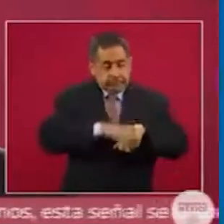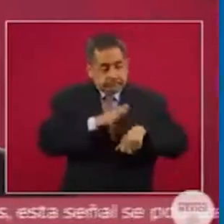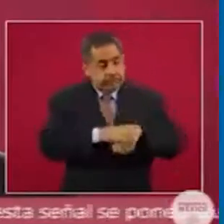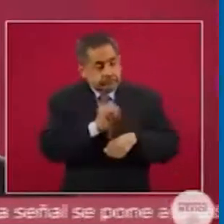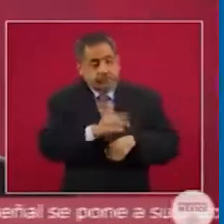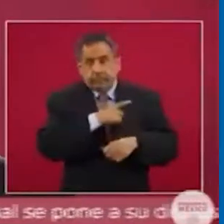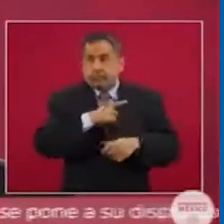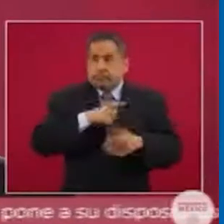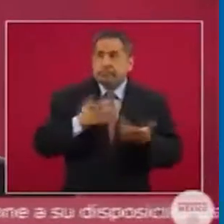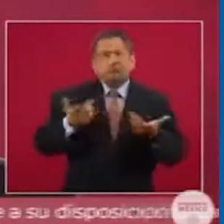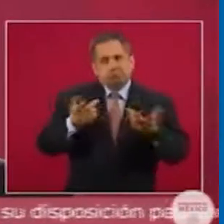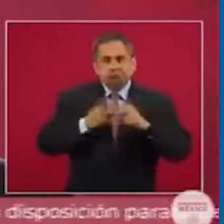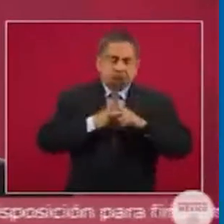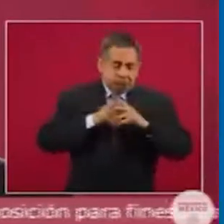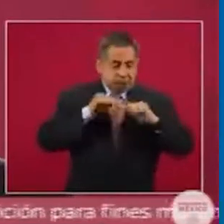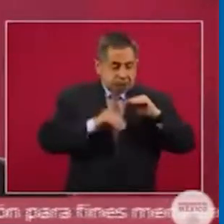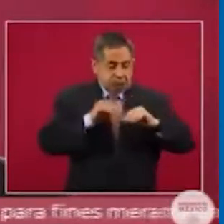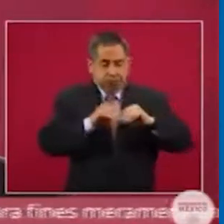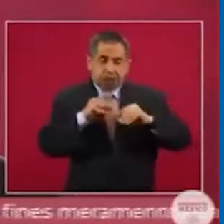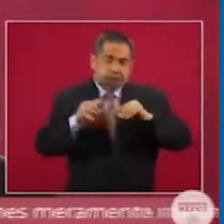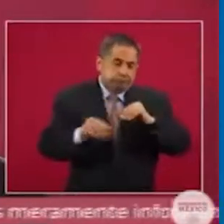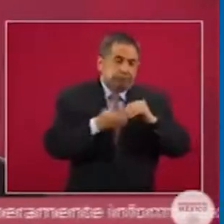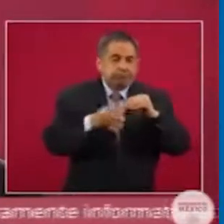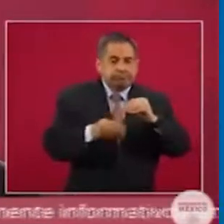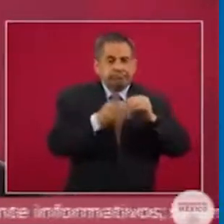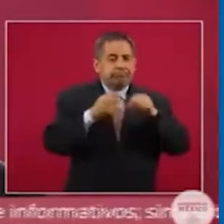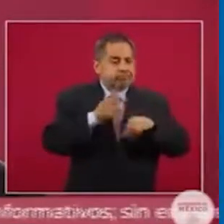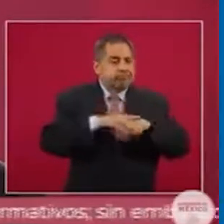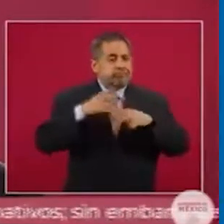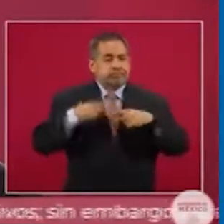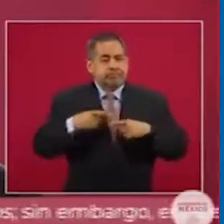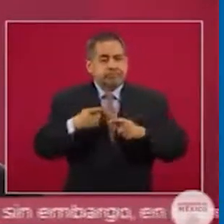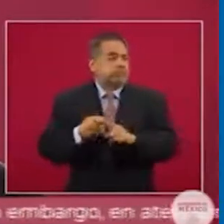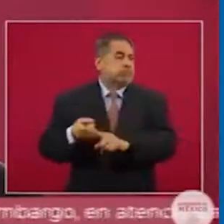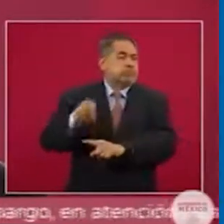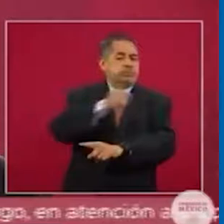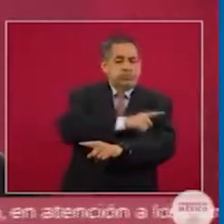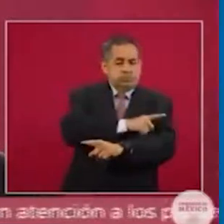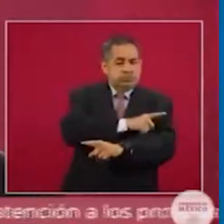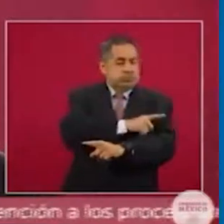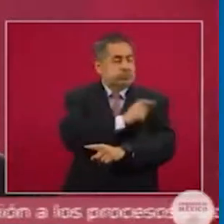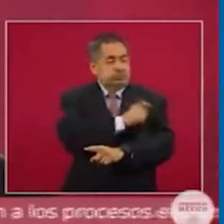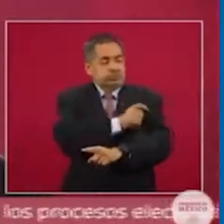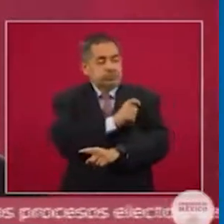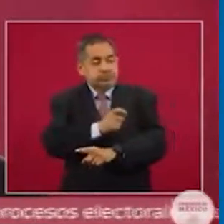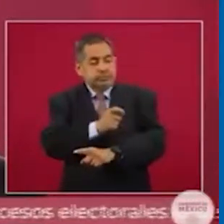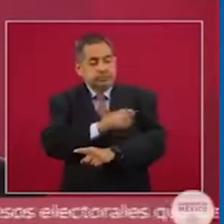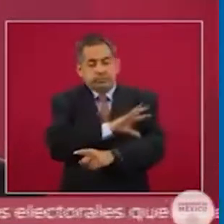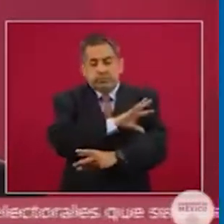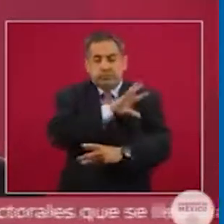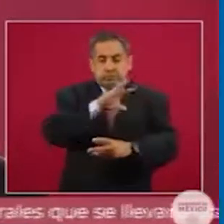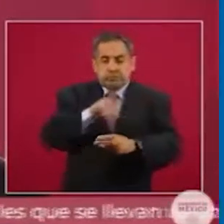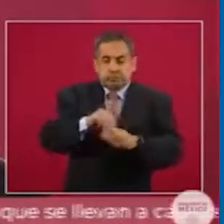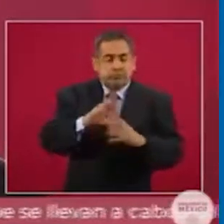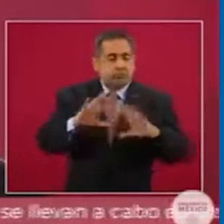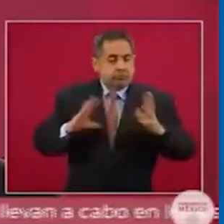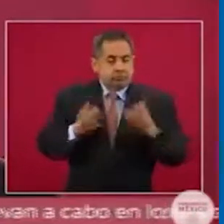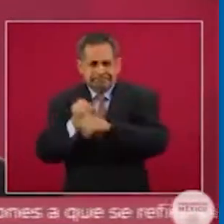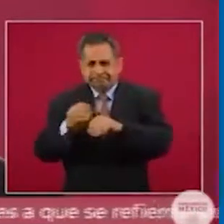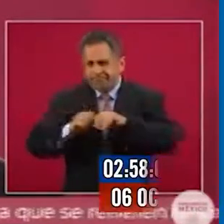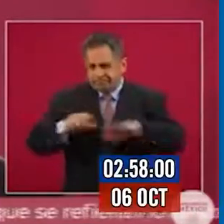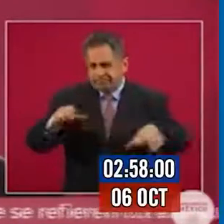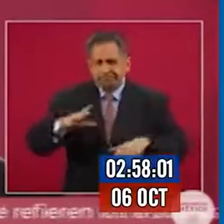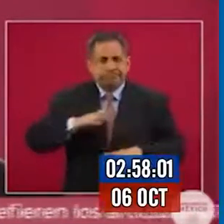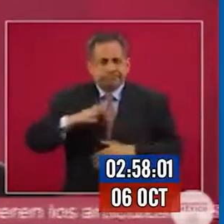en donde se adicionan casos que se presentaron en semanas anteriores ha ocurrido en varios países del mundo.